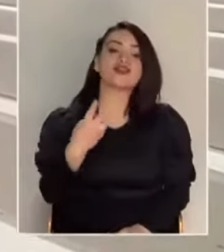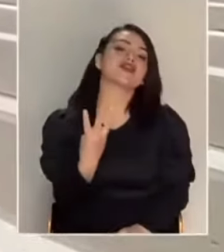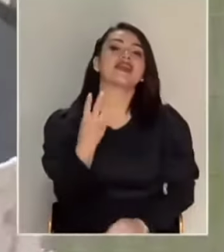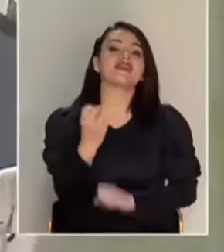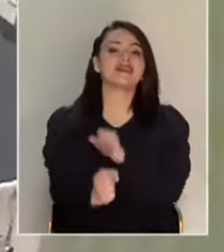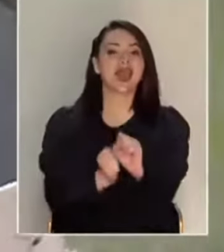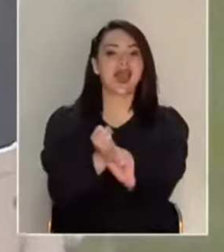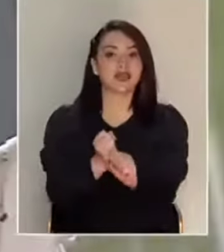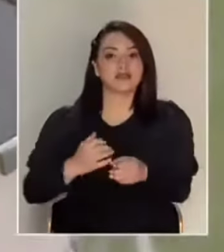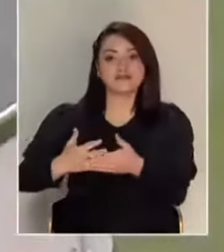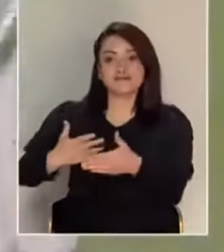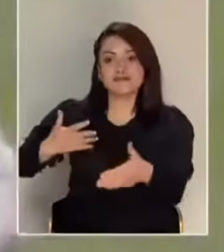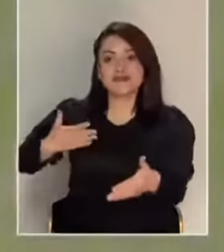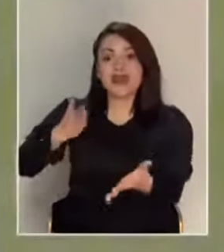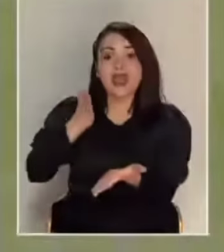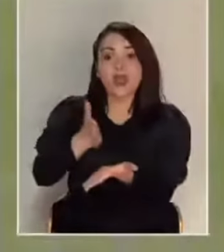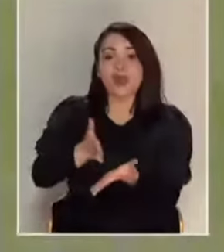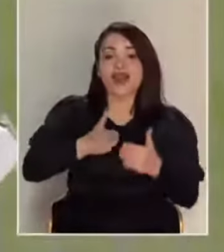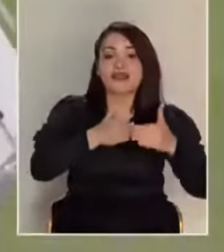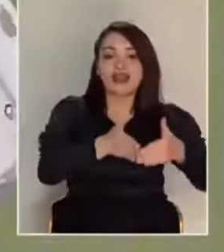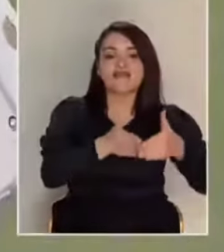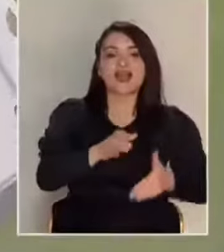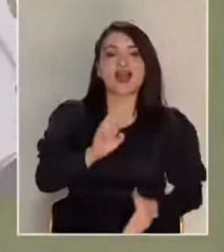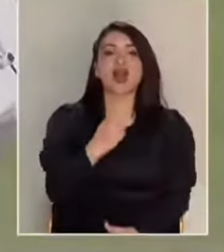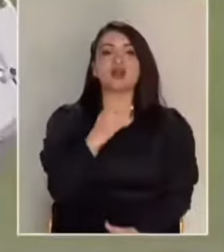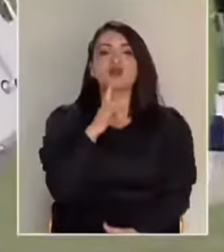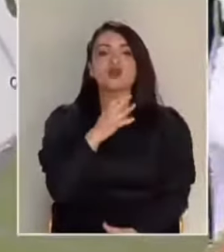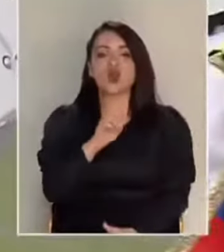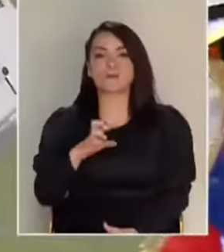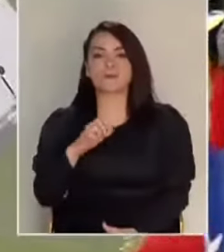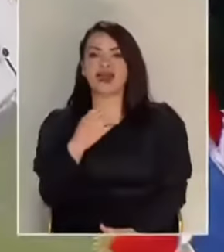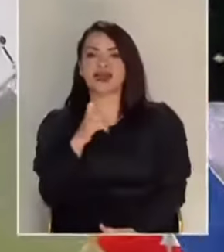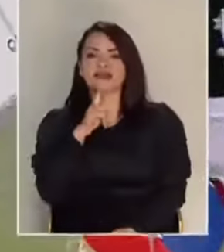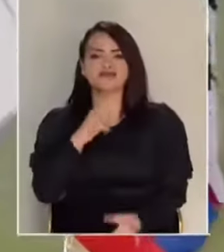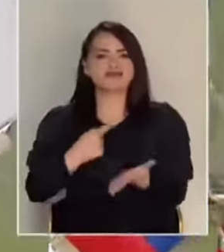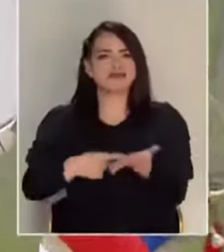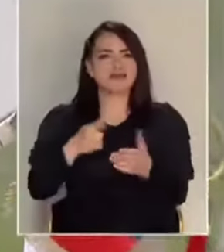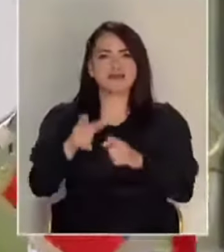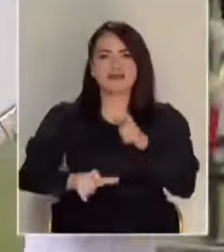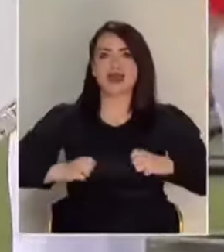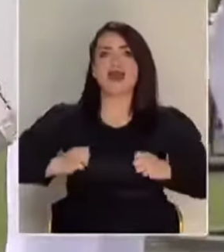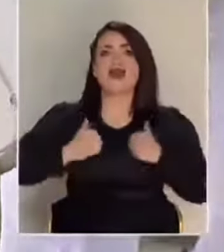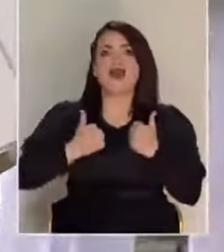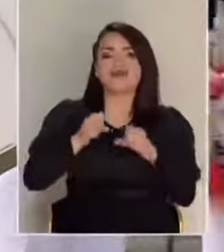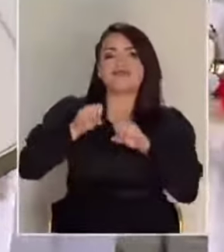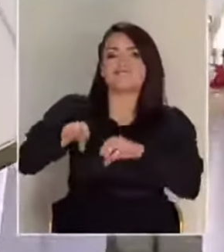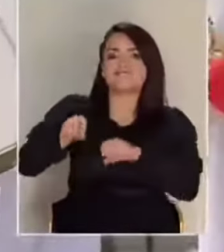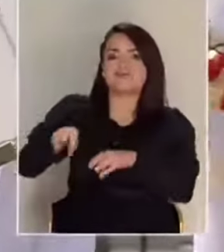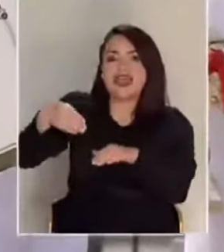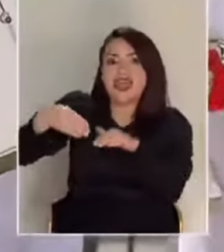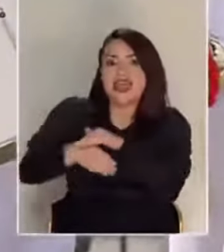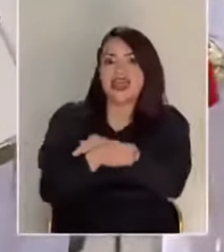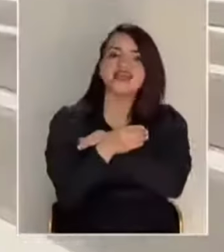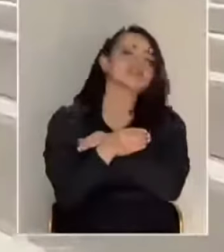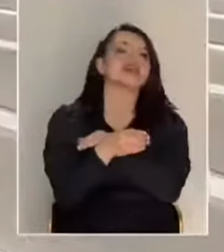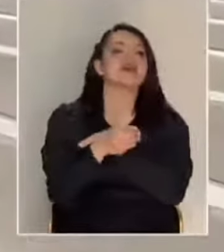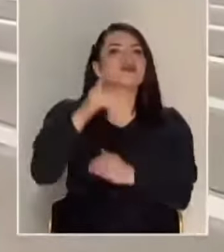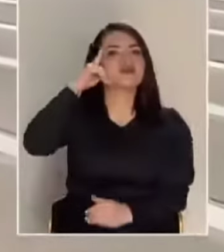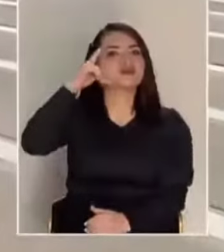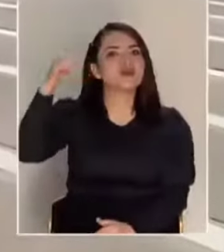Años de vida, la Escuela Naval Arturo Prat ha cobijado a miles de jóvenes que ingresaron al plantel con el sueño de